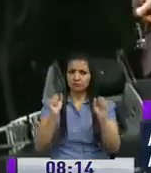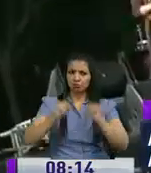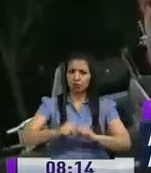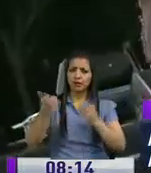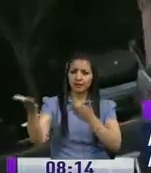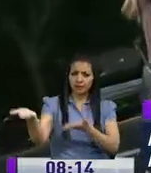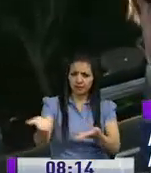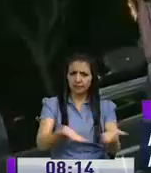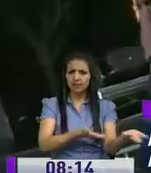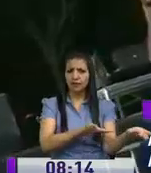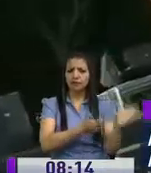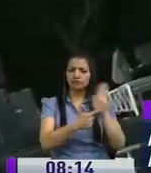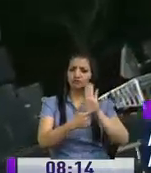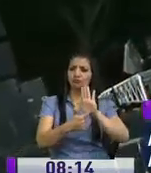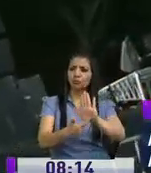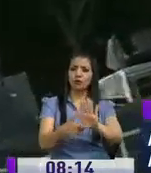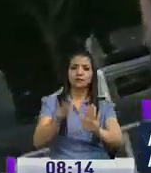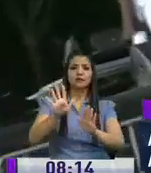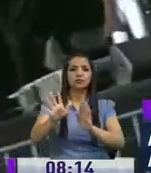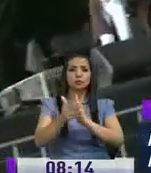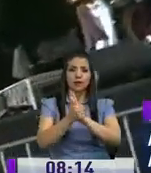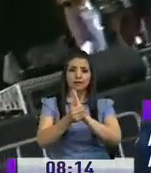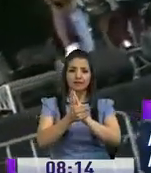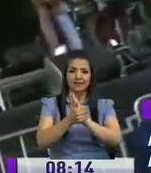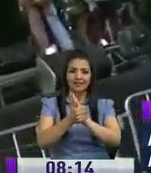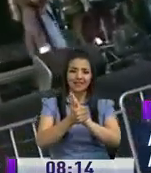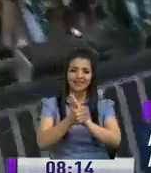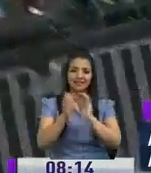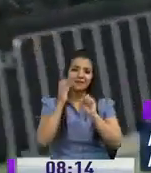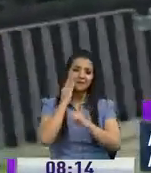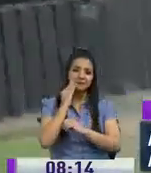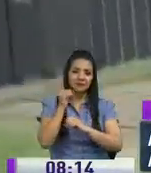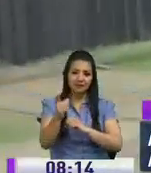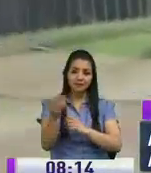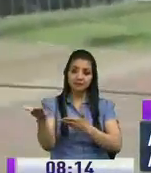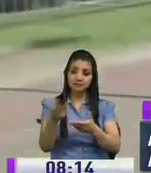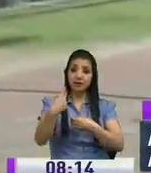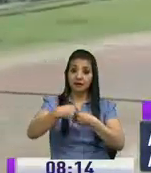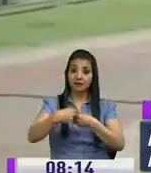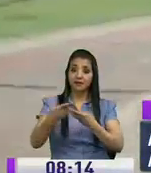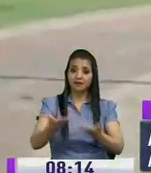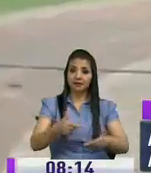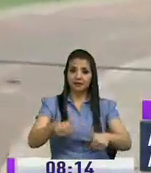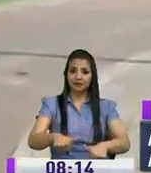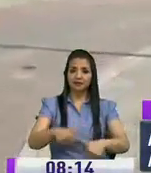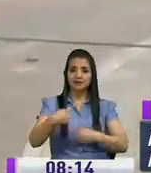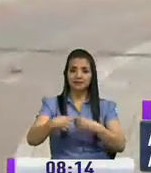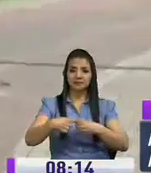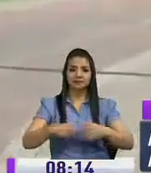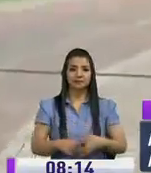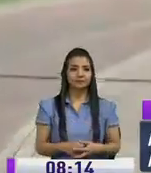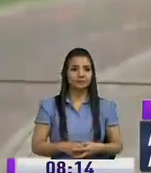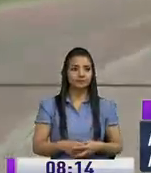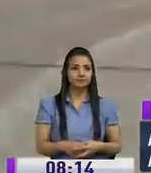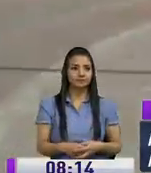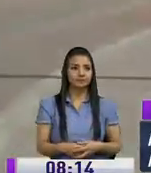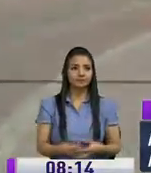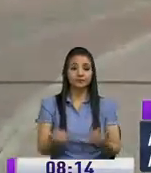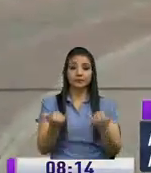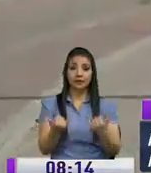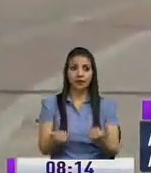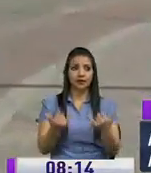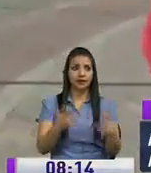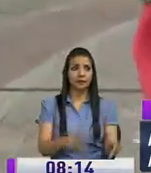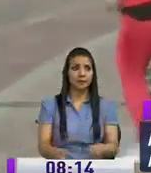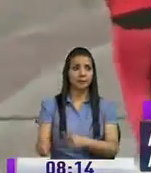ellos que tienen esa alternativa de participar en estos eventos grandes que se desarrollan dentro de la capital. Precisamente ahora ya se está